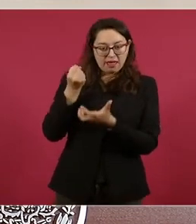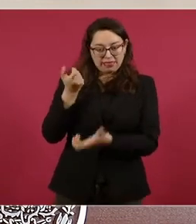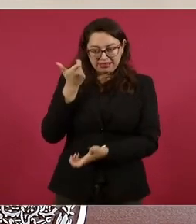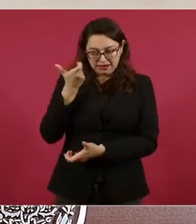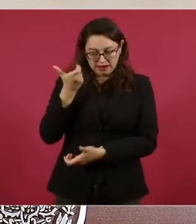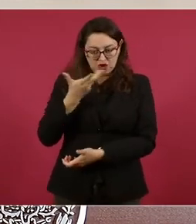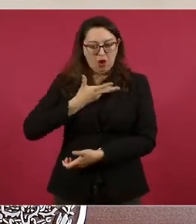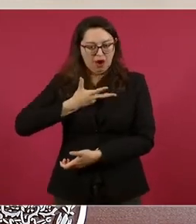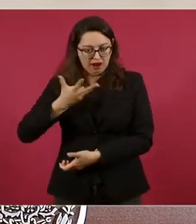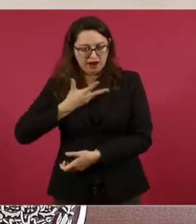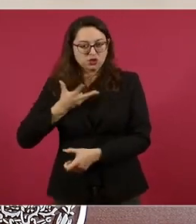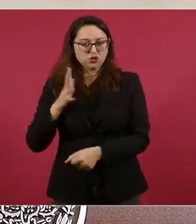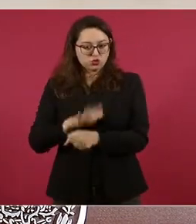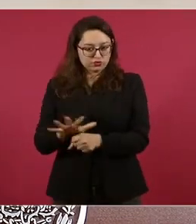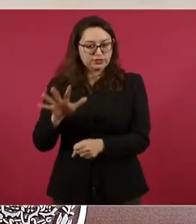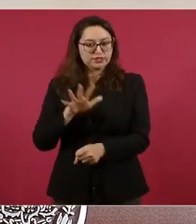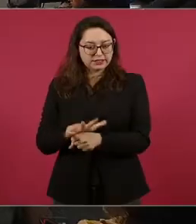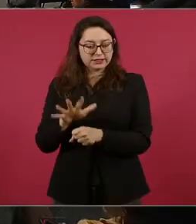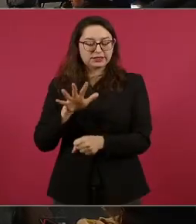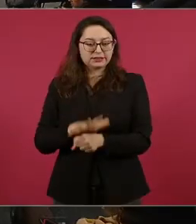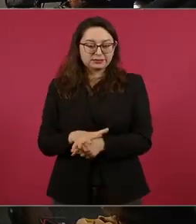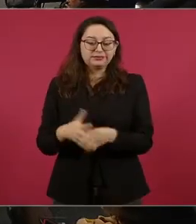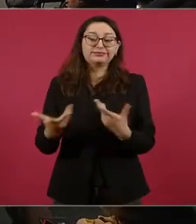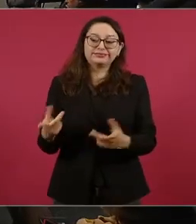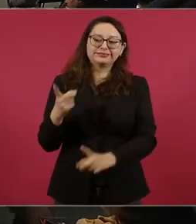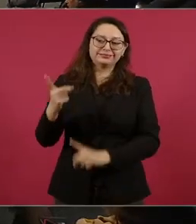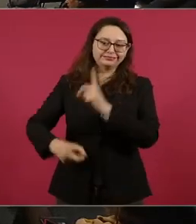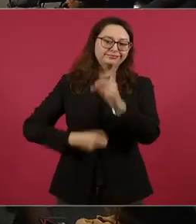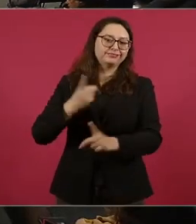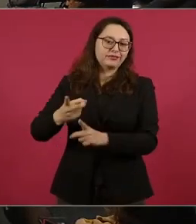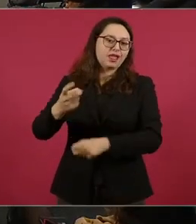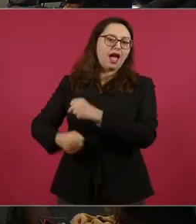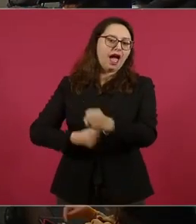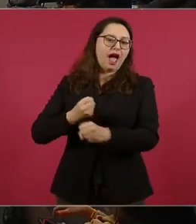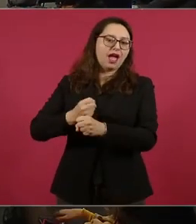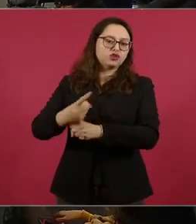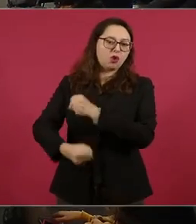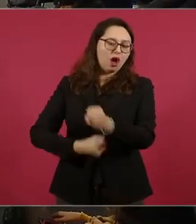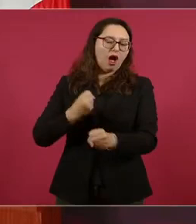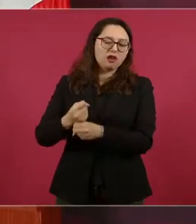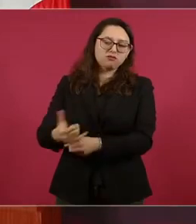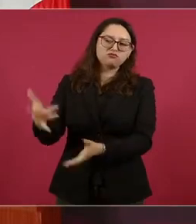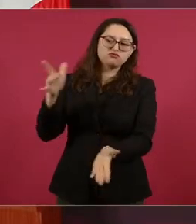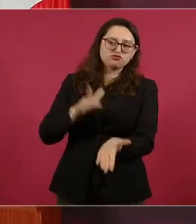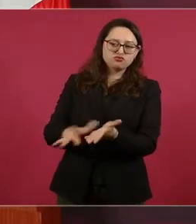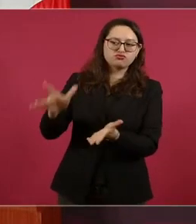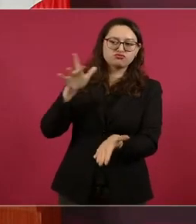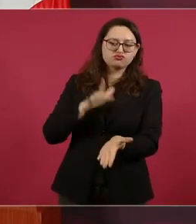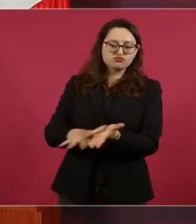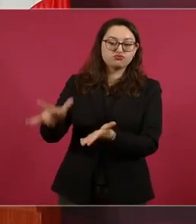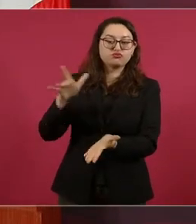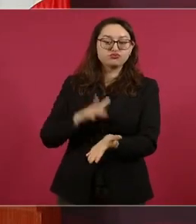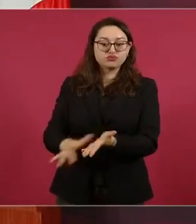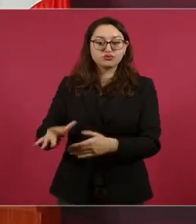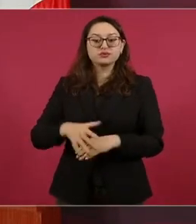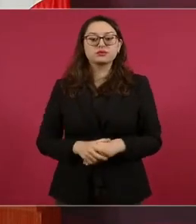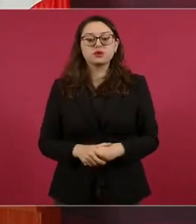con año se les apoya a los deportistas ahora vamos a